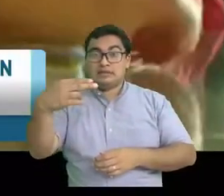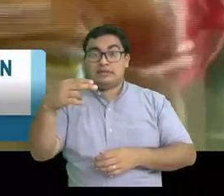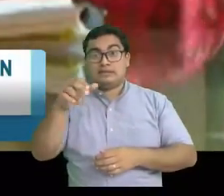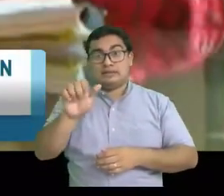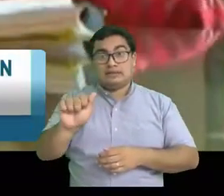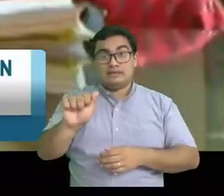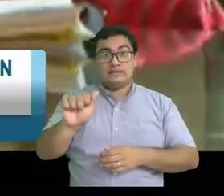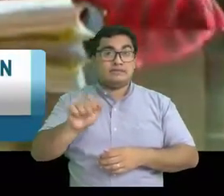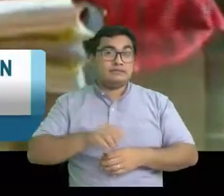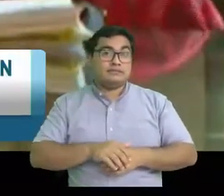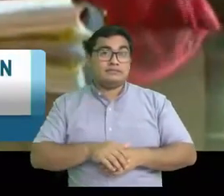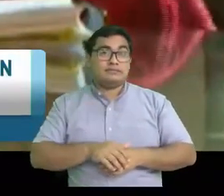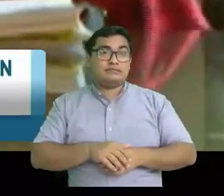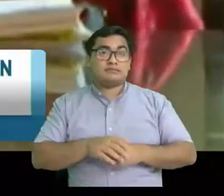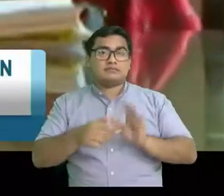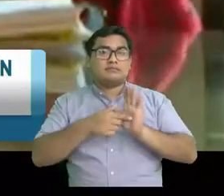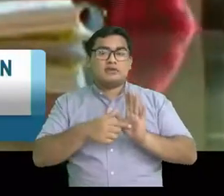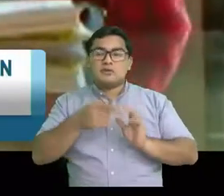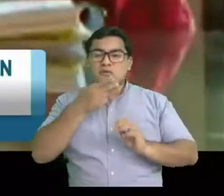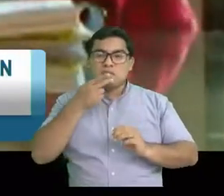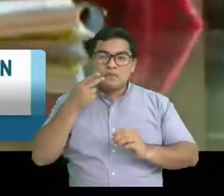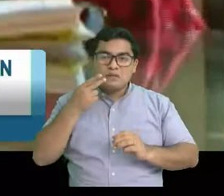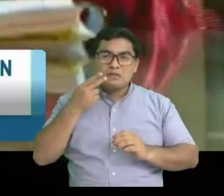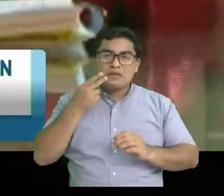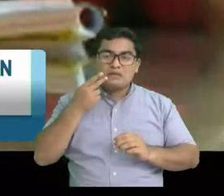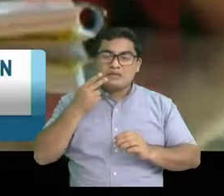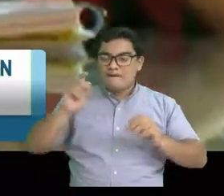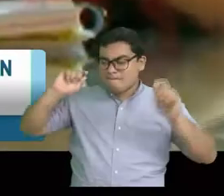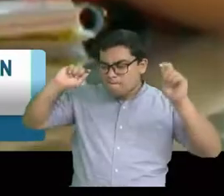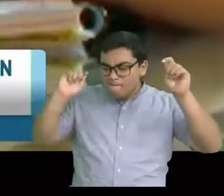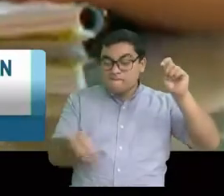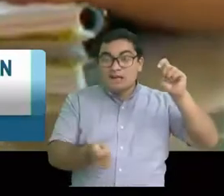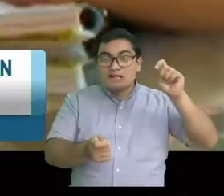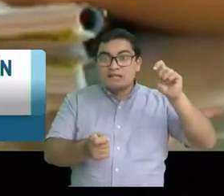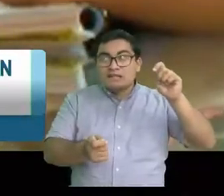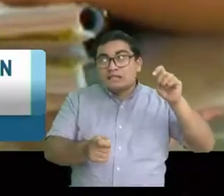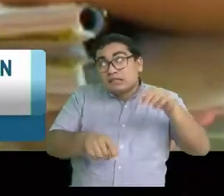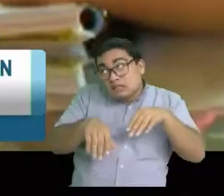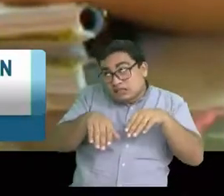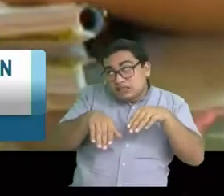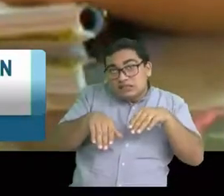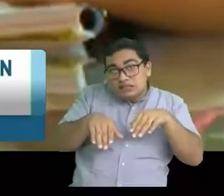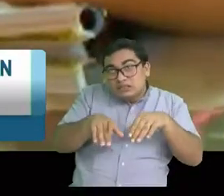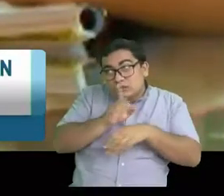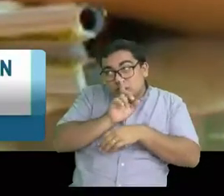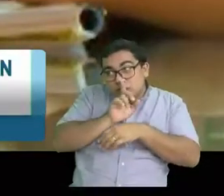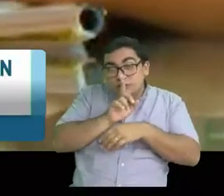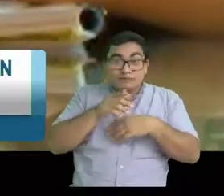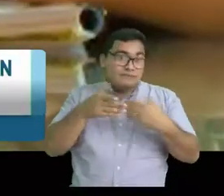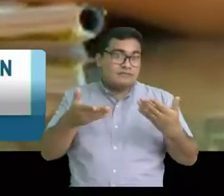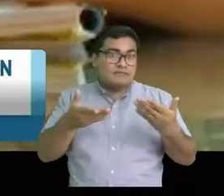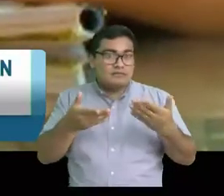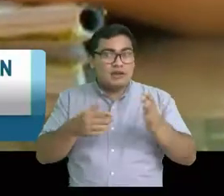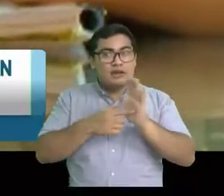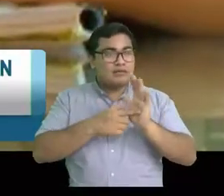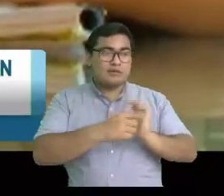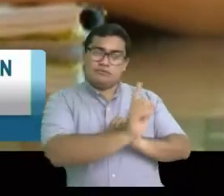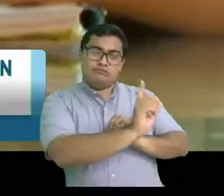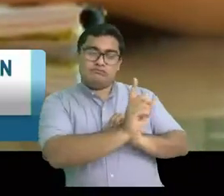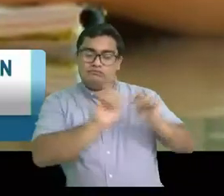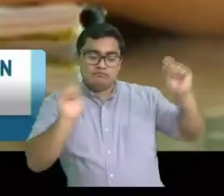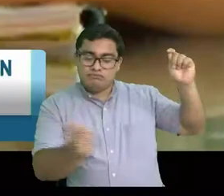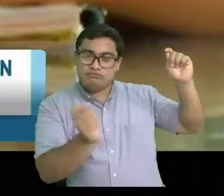a una rabieta normal. Sí, porque viene el padre, le da el fajazo y ya se quieta. No hay que pegarle a los niños. No, alguno, pues. Hablemos de la